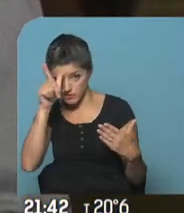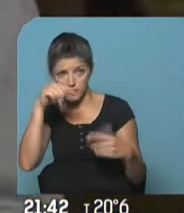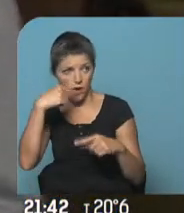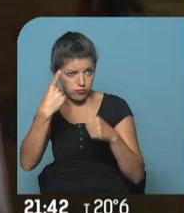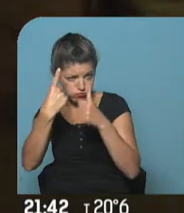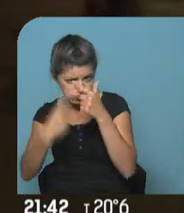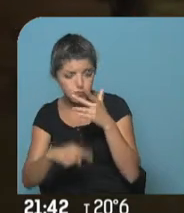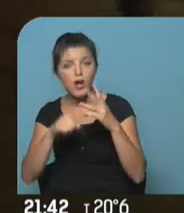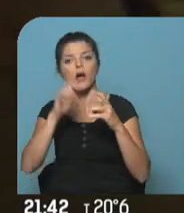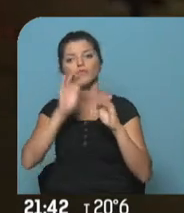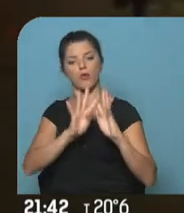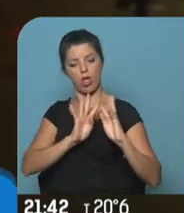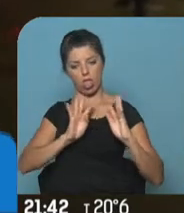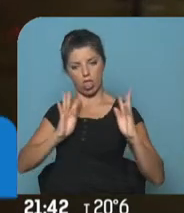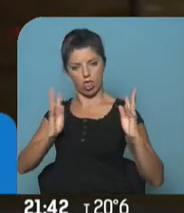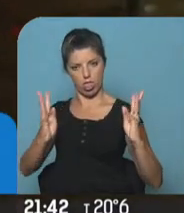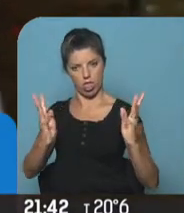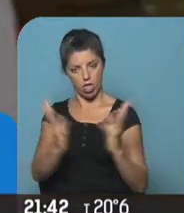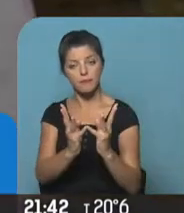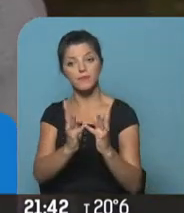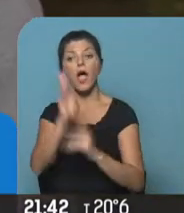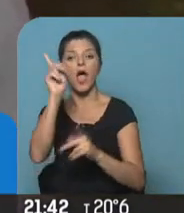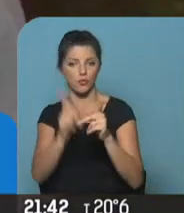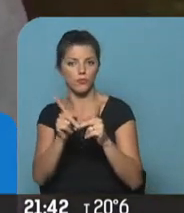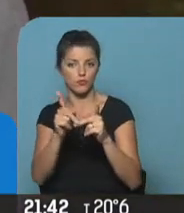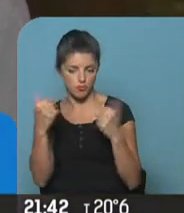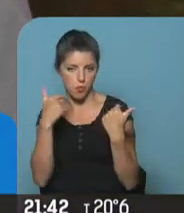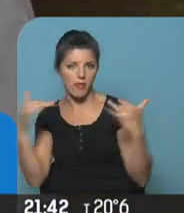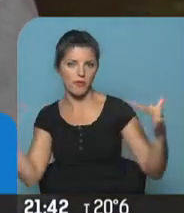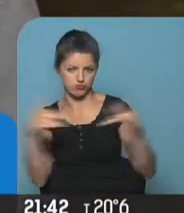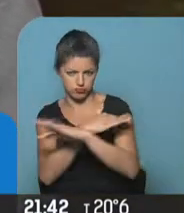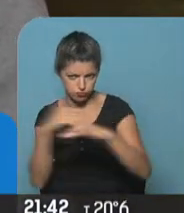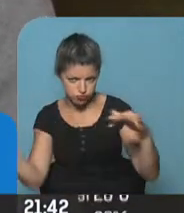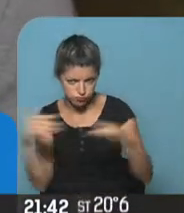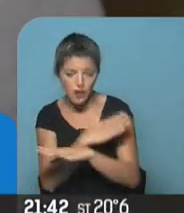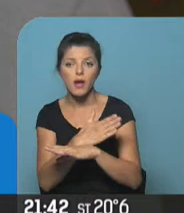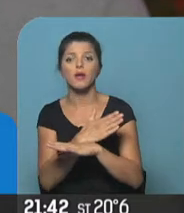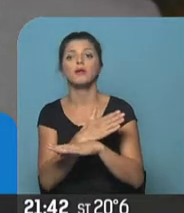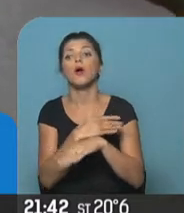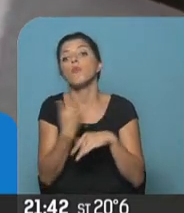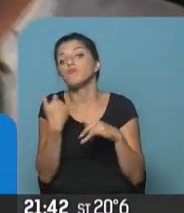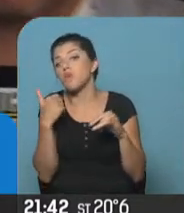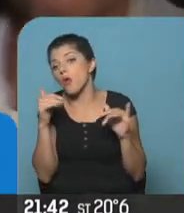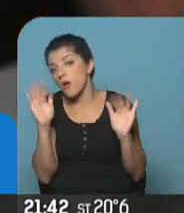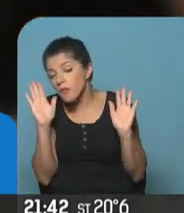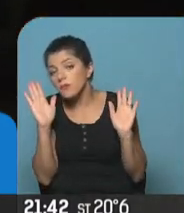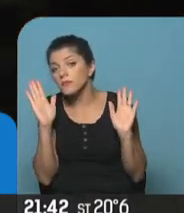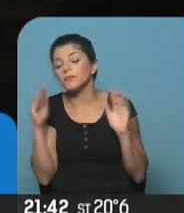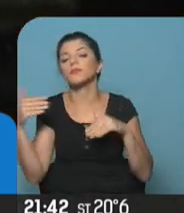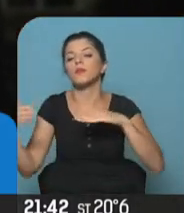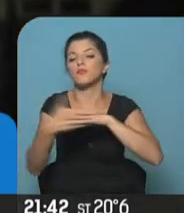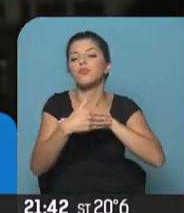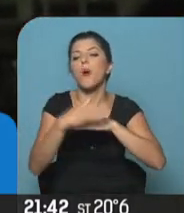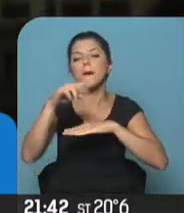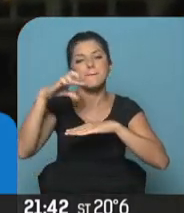cordón perimetral. Algunos se han levantado y se ha habilitado en parte el tránsito, por lo menos por Rodríguez Peña